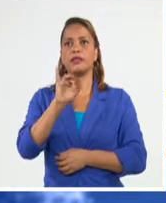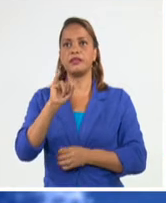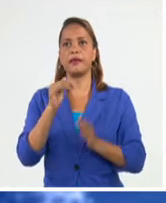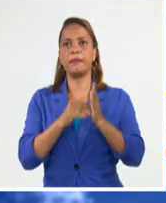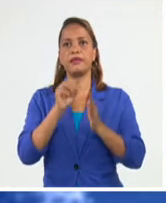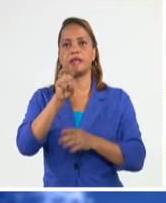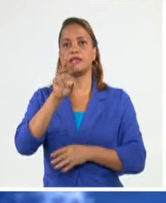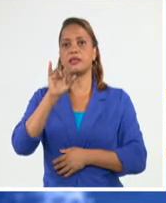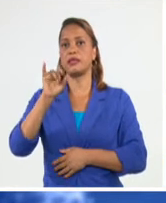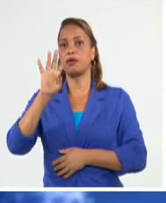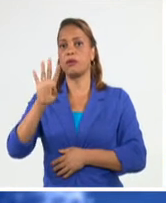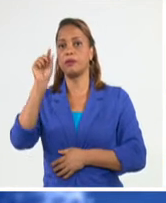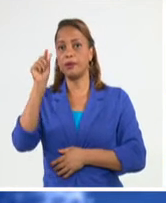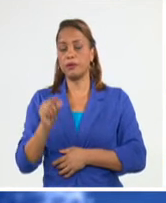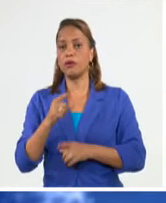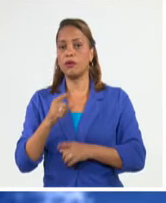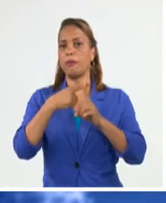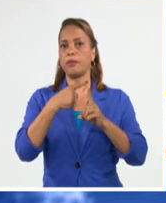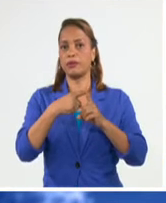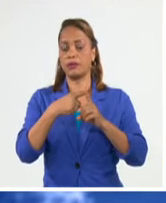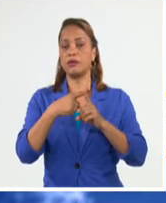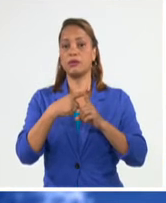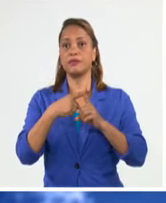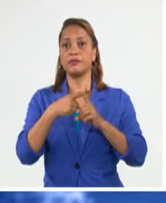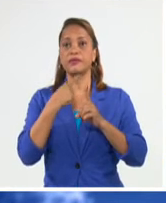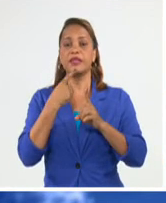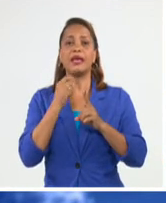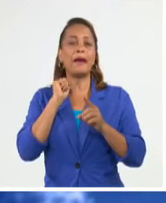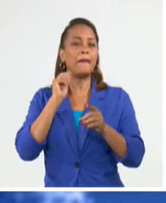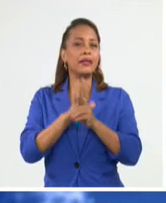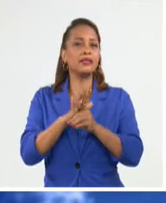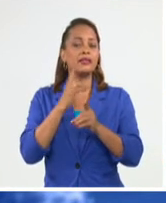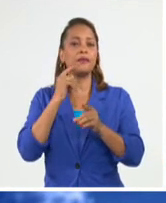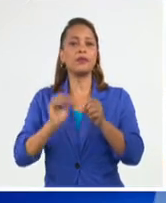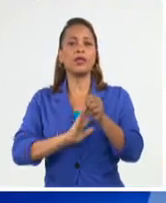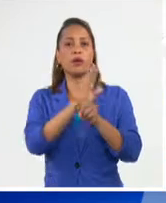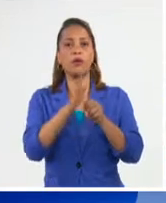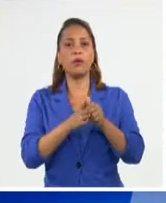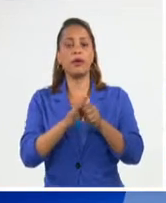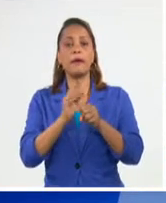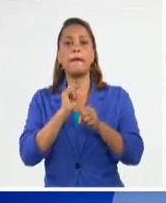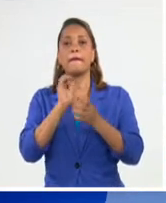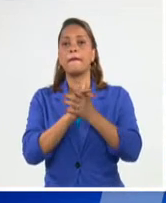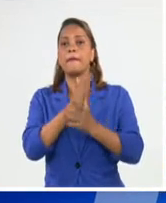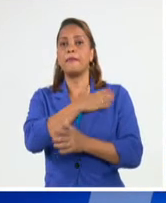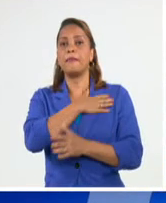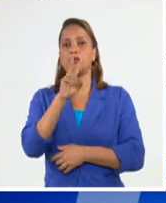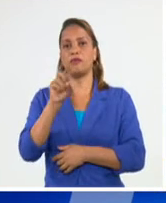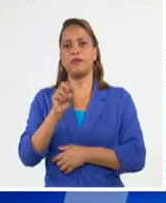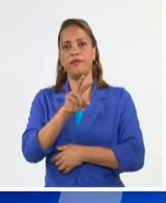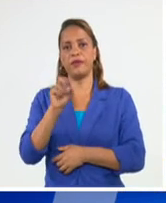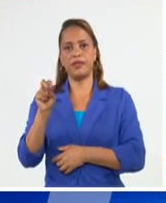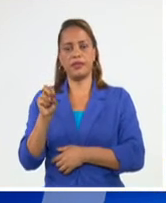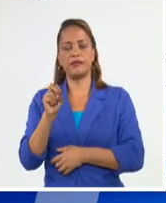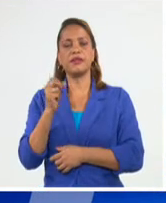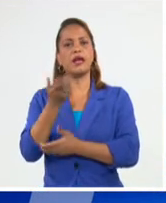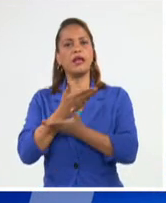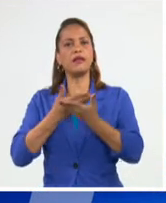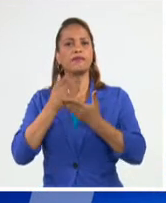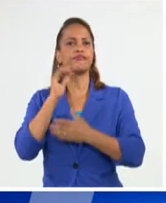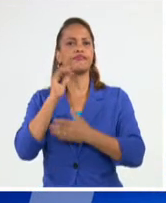646.513 pacientes diagnosticados con el nuevo coronavirus desde el inicio de la pandemia en marzo de 2020. Durante la conferencia de